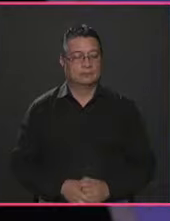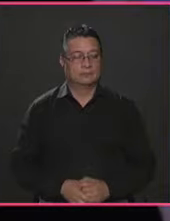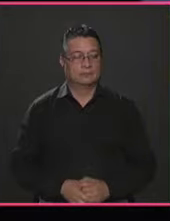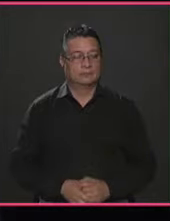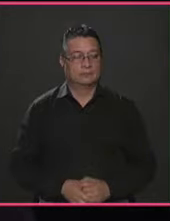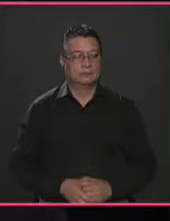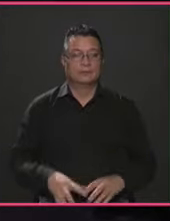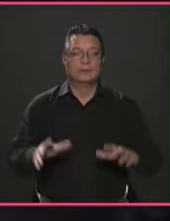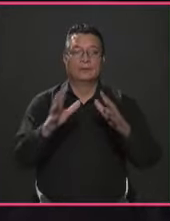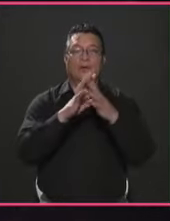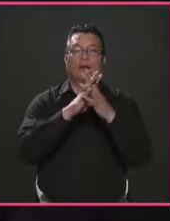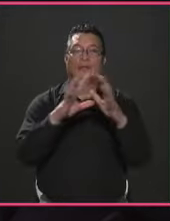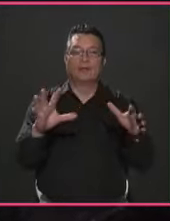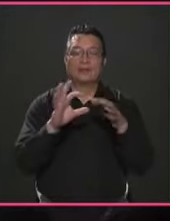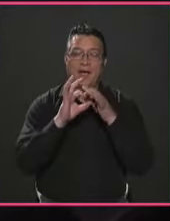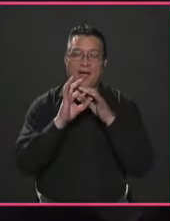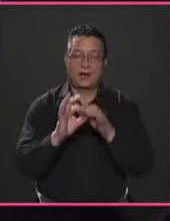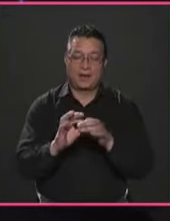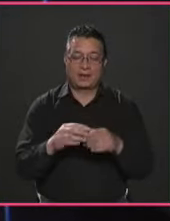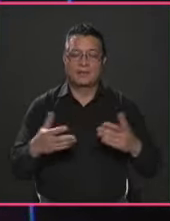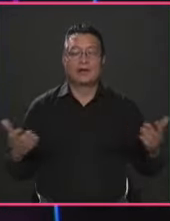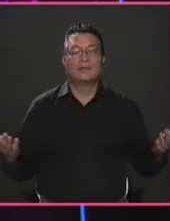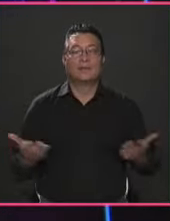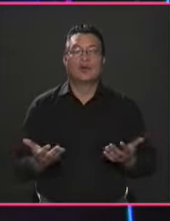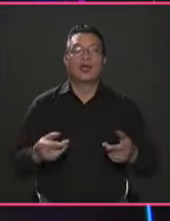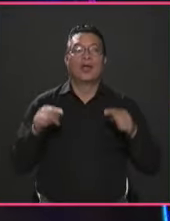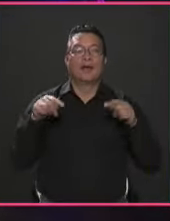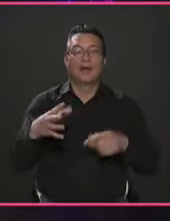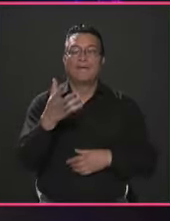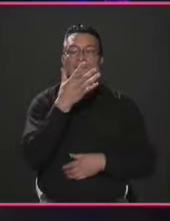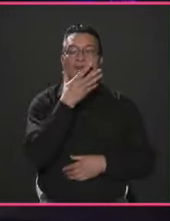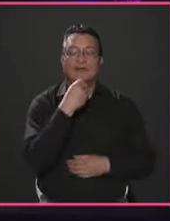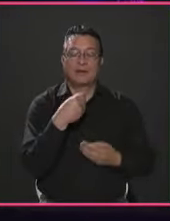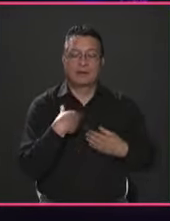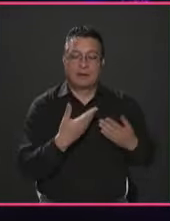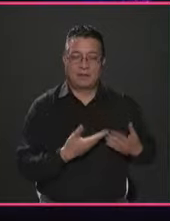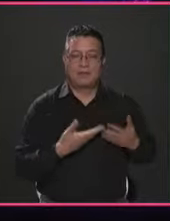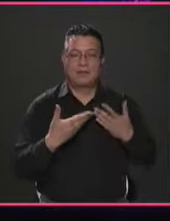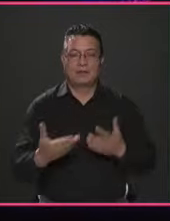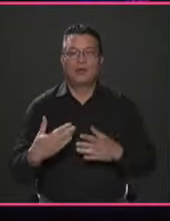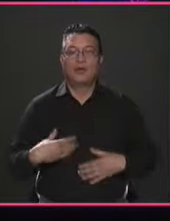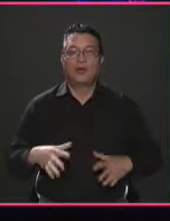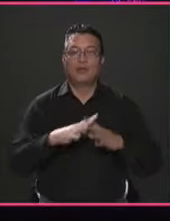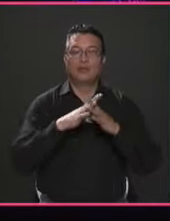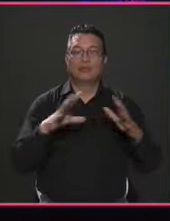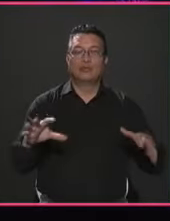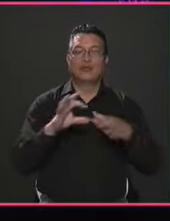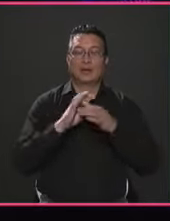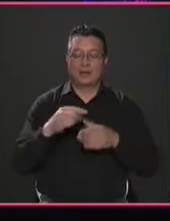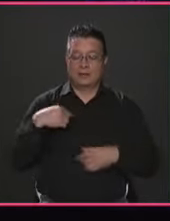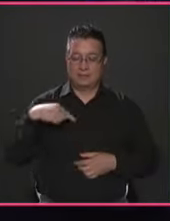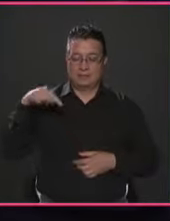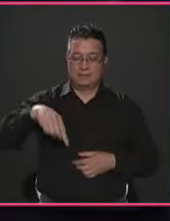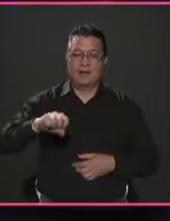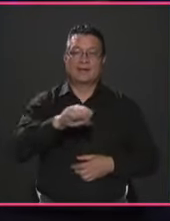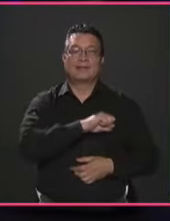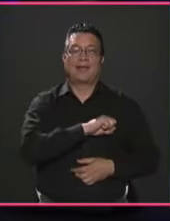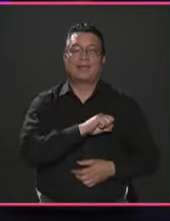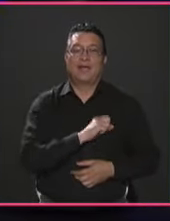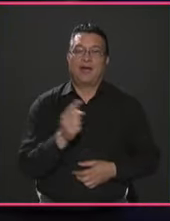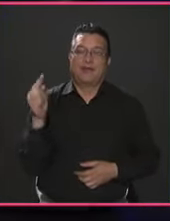mohid Muchas gracias por esta linda invitación Estoy muy agradecido de estar en su hermosa ciudad lo que me